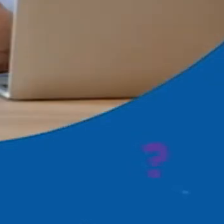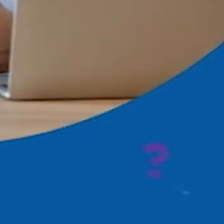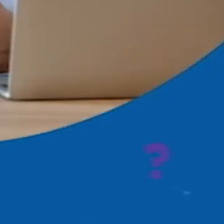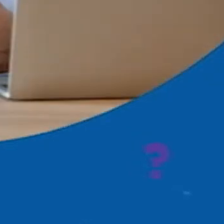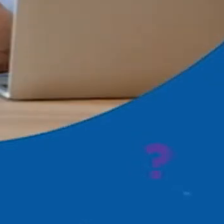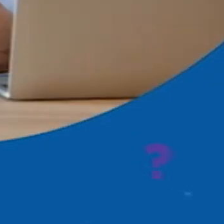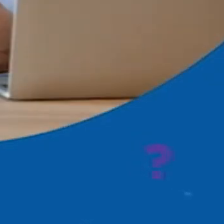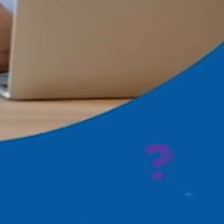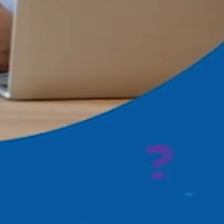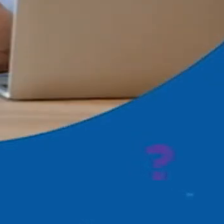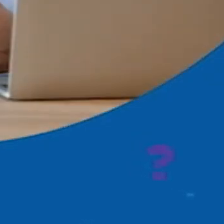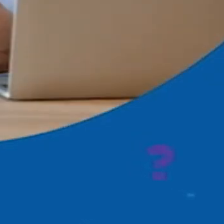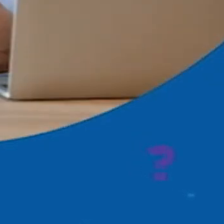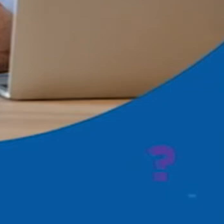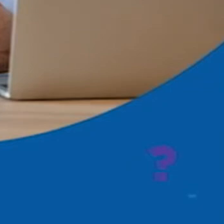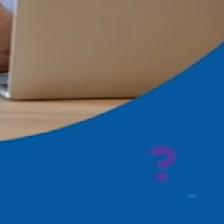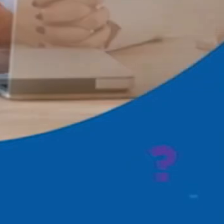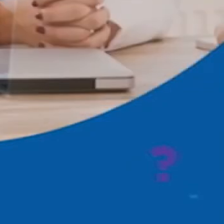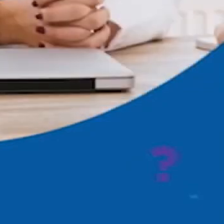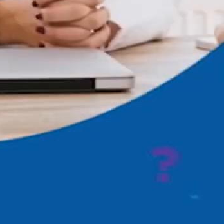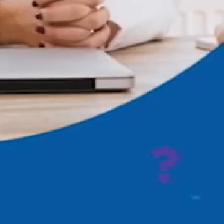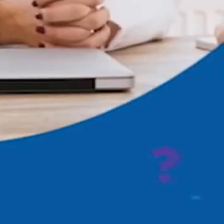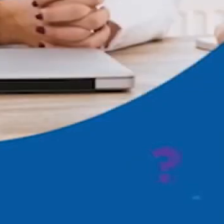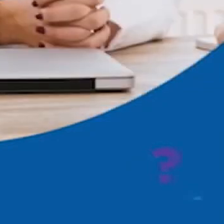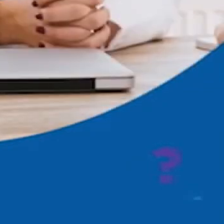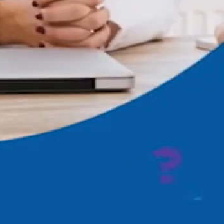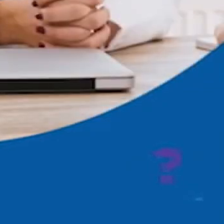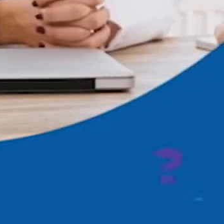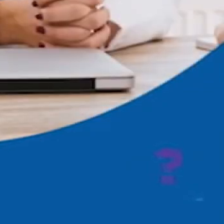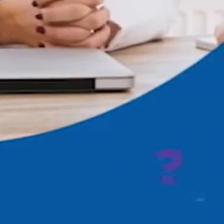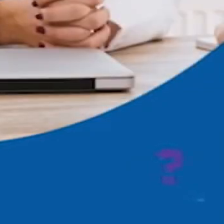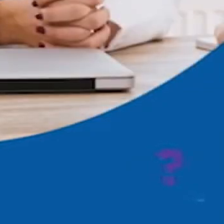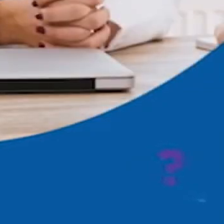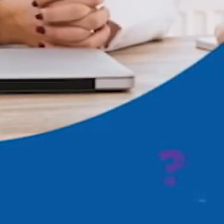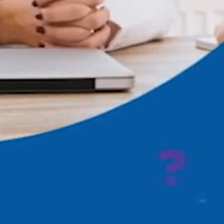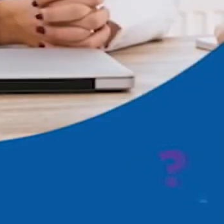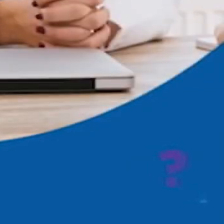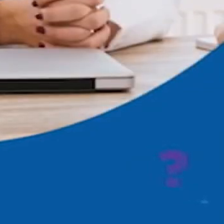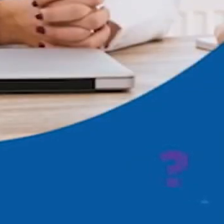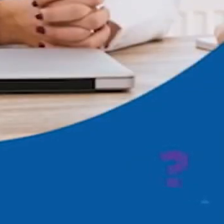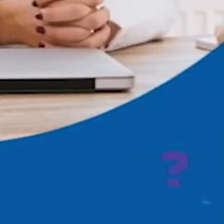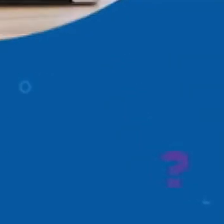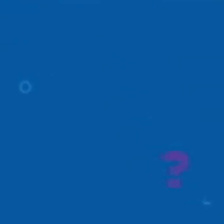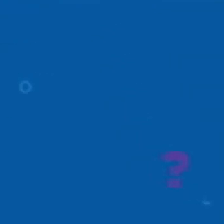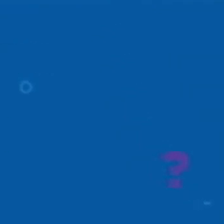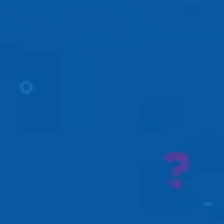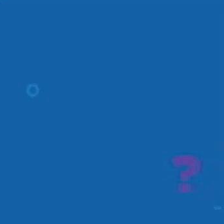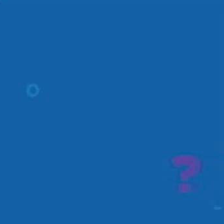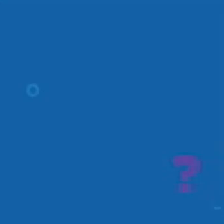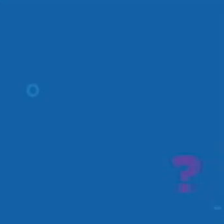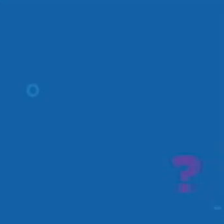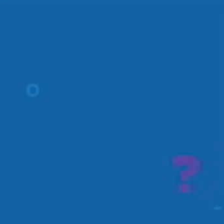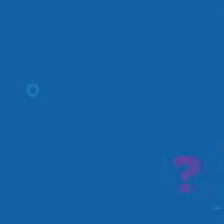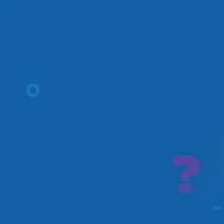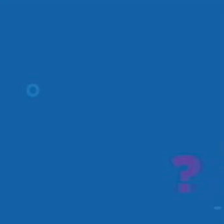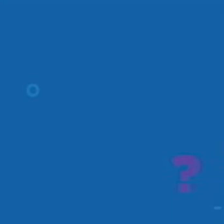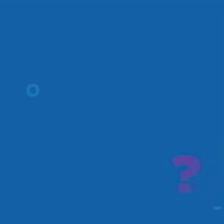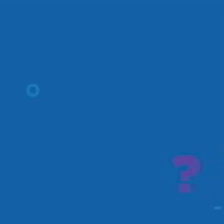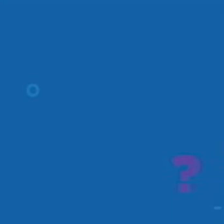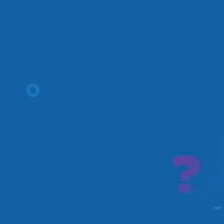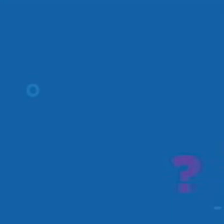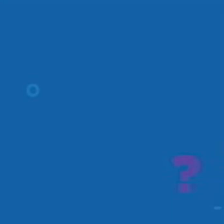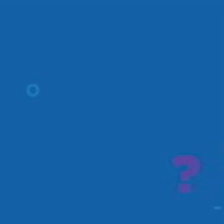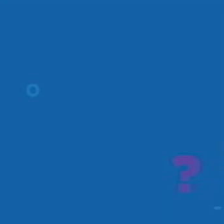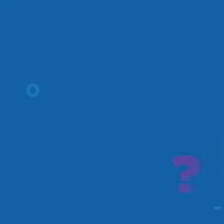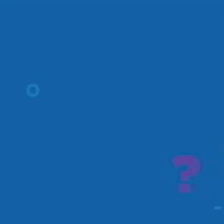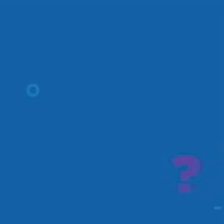tus preguntas sobre salud. Cada semana, un especialista distinto abordará un tema nuevo. Consulta en directo por